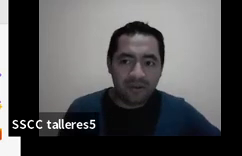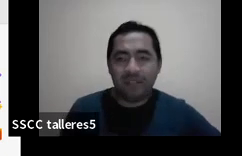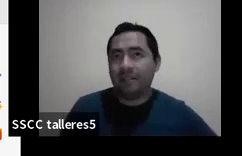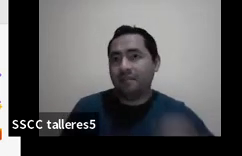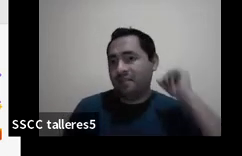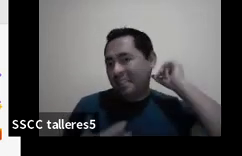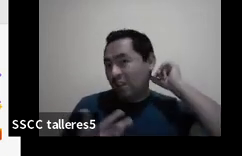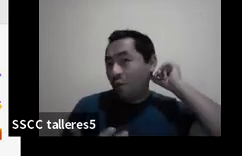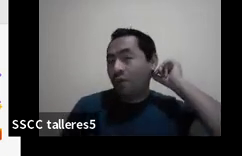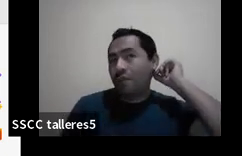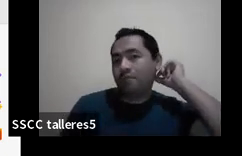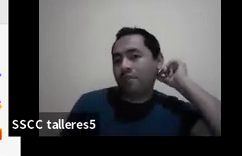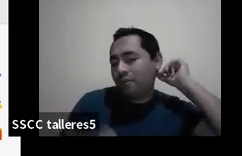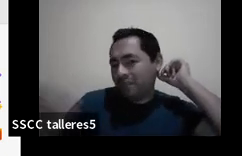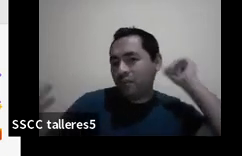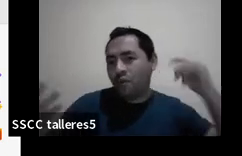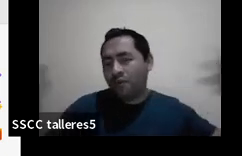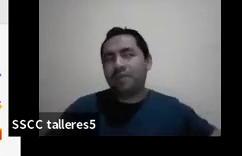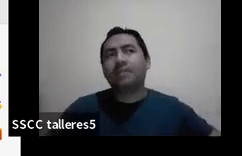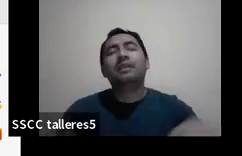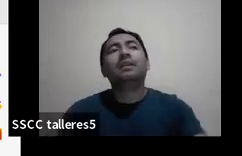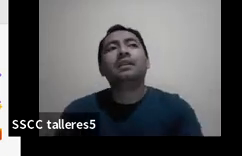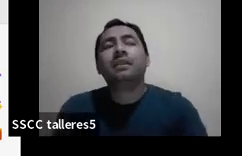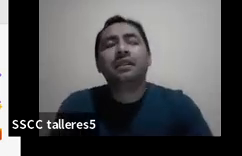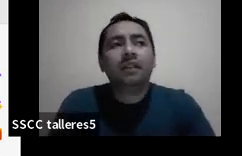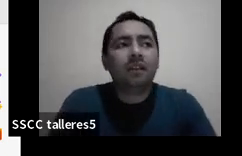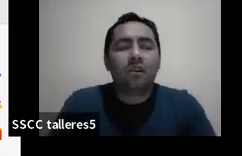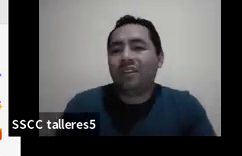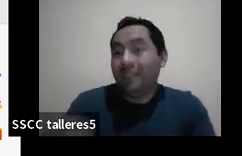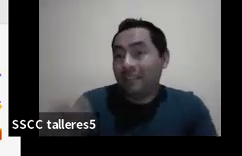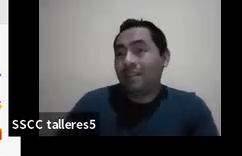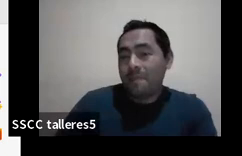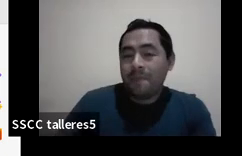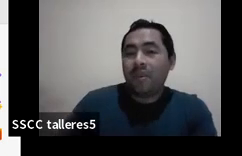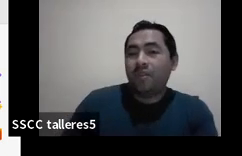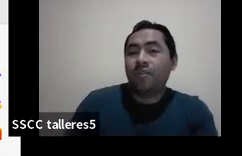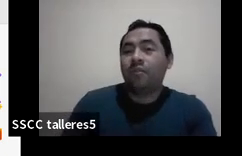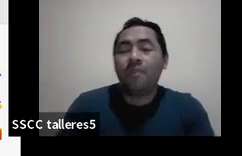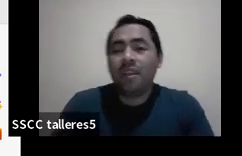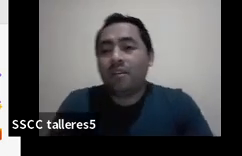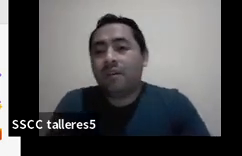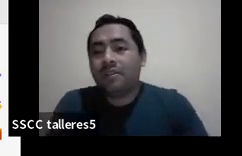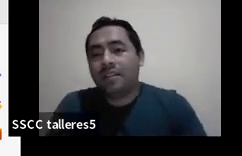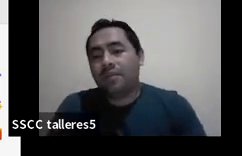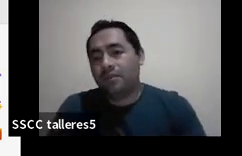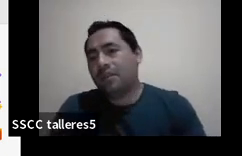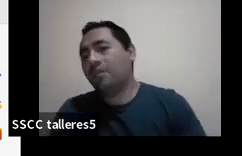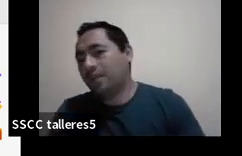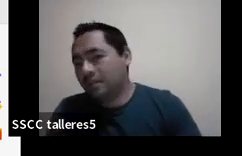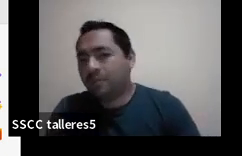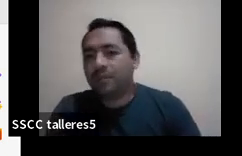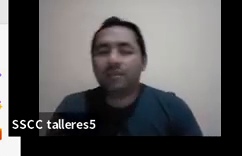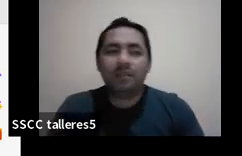en la universidad. Les incomoda, porque obviamente ya son jóvenes. O tienen que estar pidiendo ayuda de un compañero de la universidad, pero